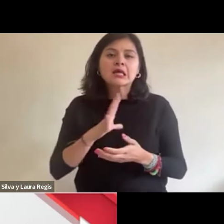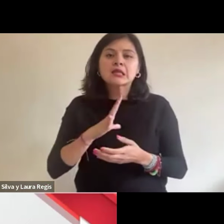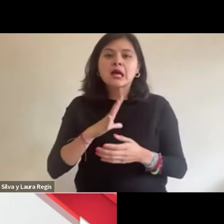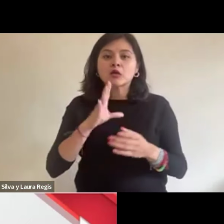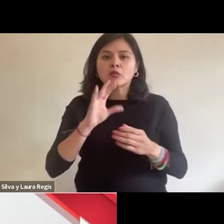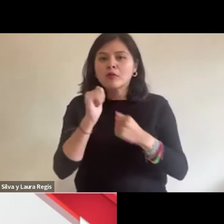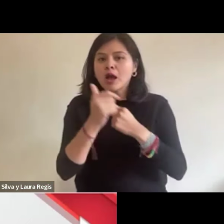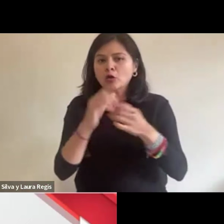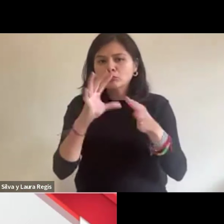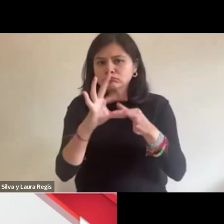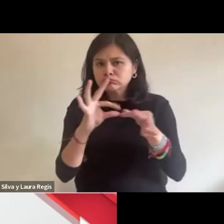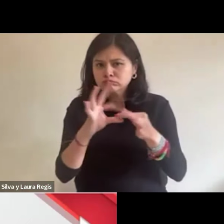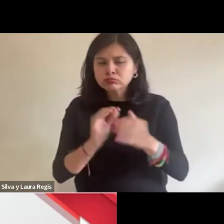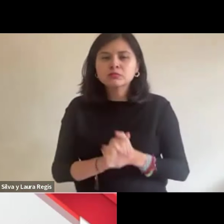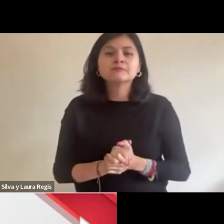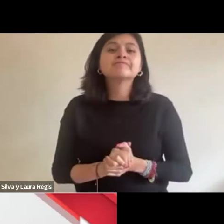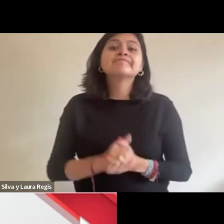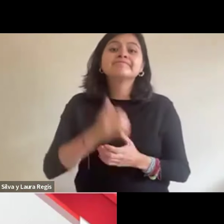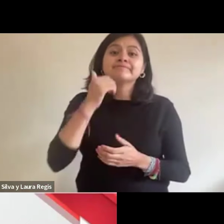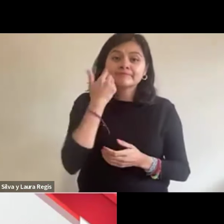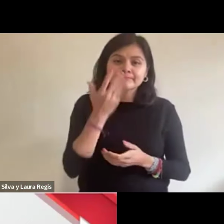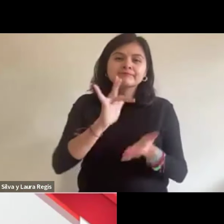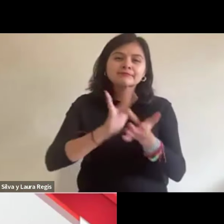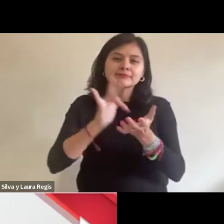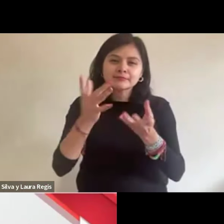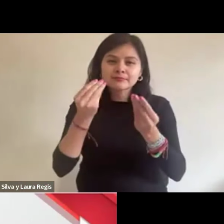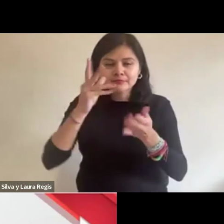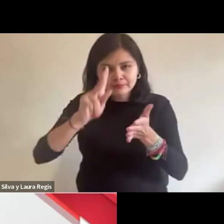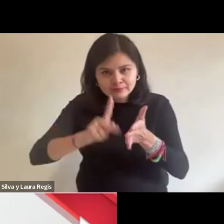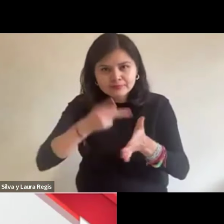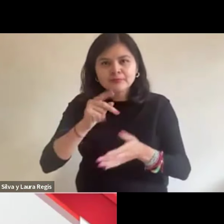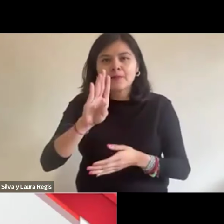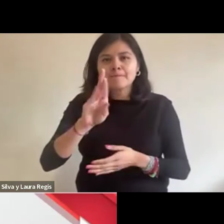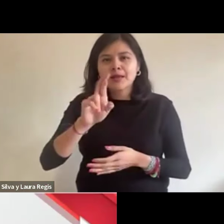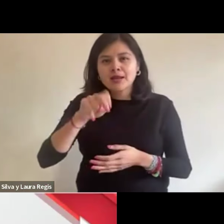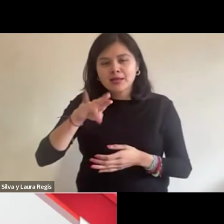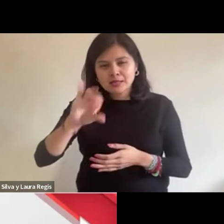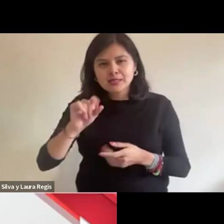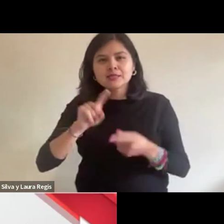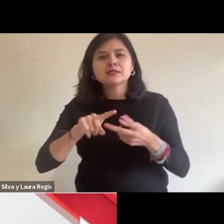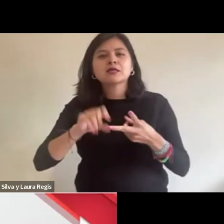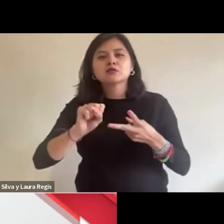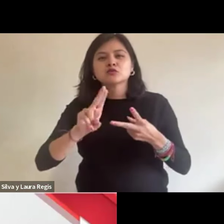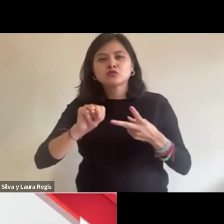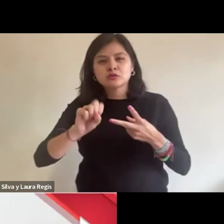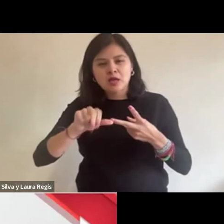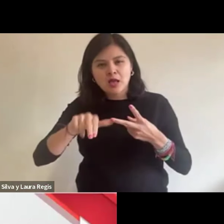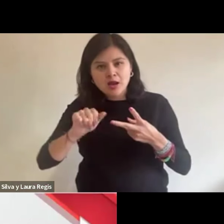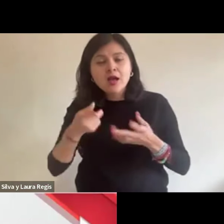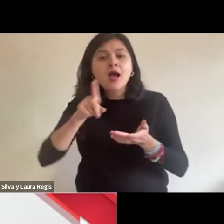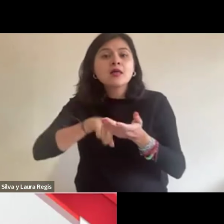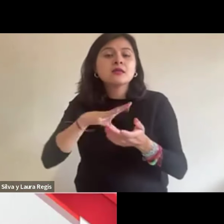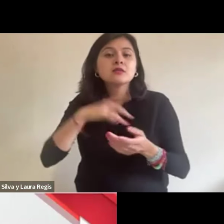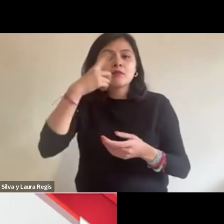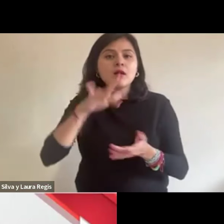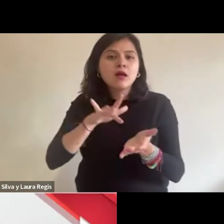algunas palabras. Sí, pues agradecerles nuevamente a Berenice y a Susana que nos hayan acompañado el día de hoy por